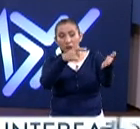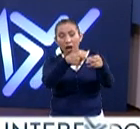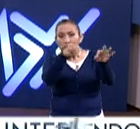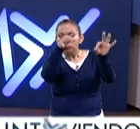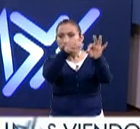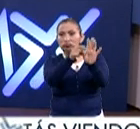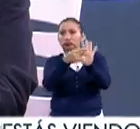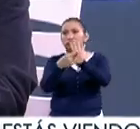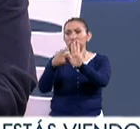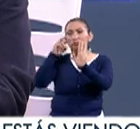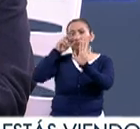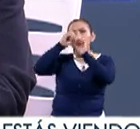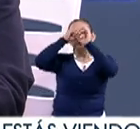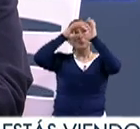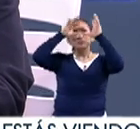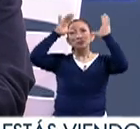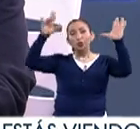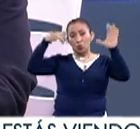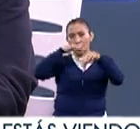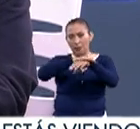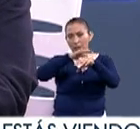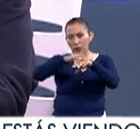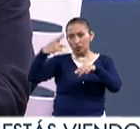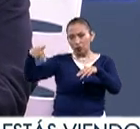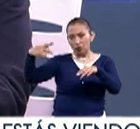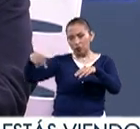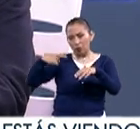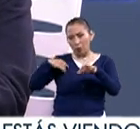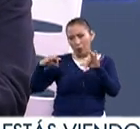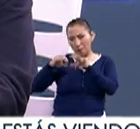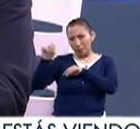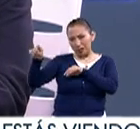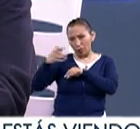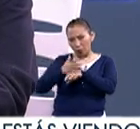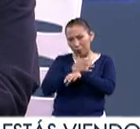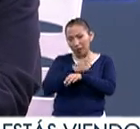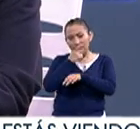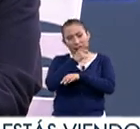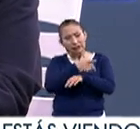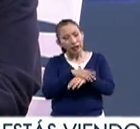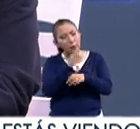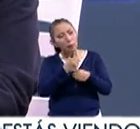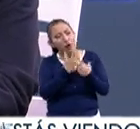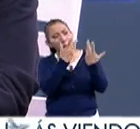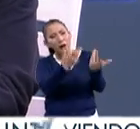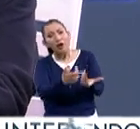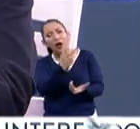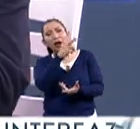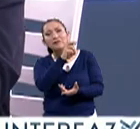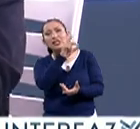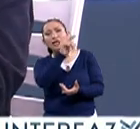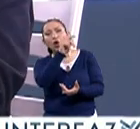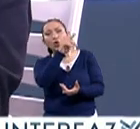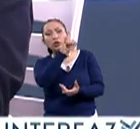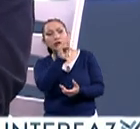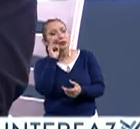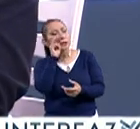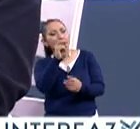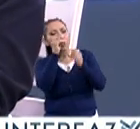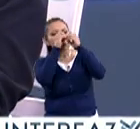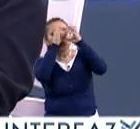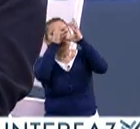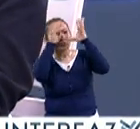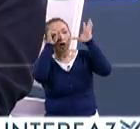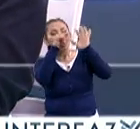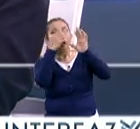gran proyección visual. Uno de sus amigos de contemporáneos decía que los poemas de Javier Villaurrutia se veían, era un